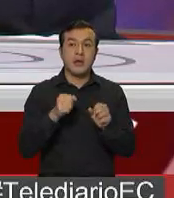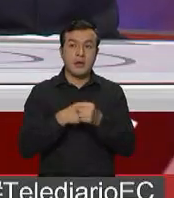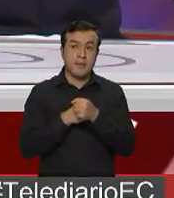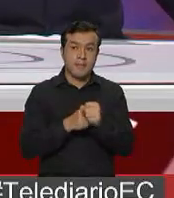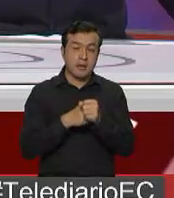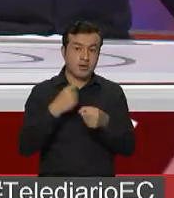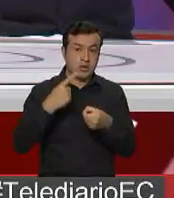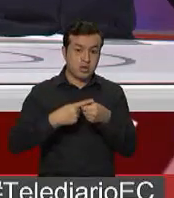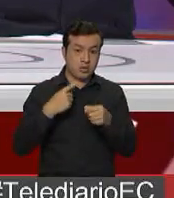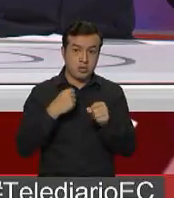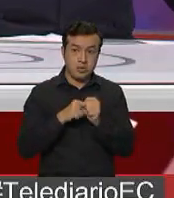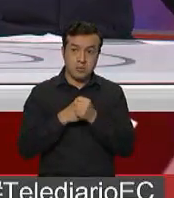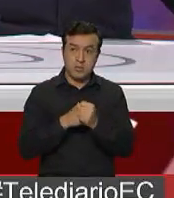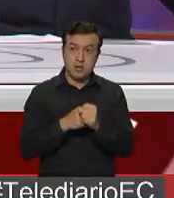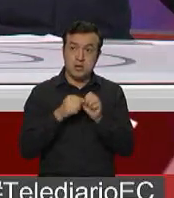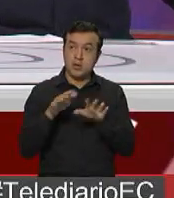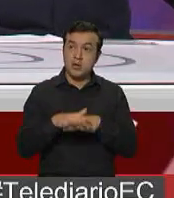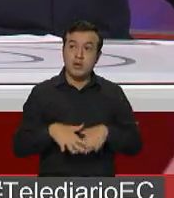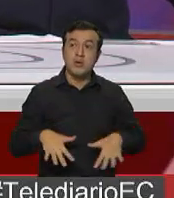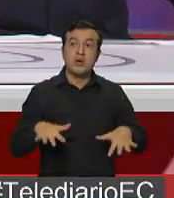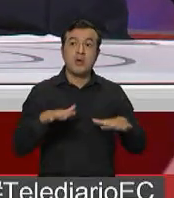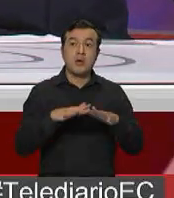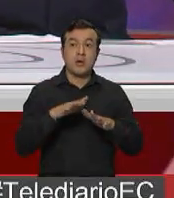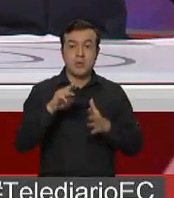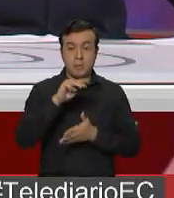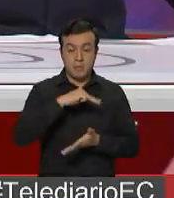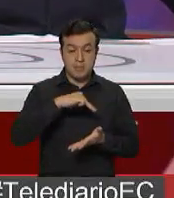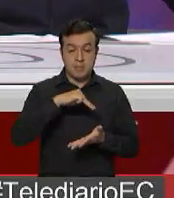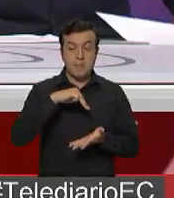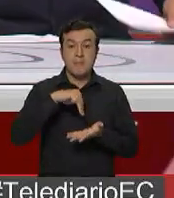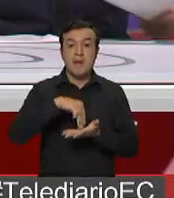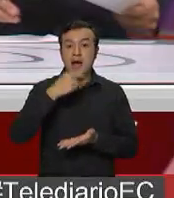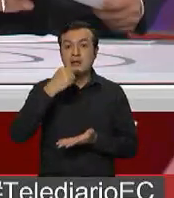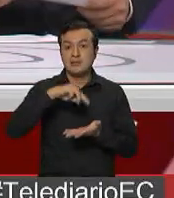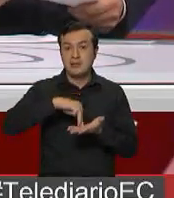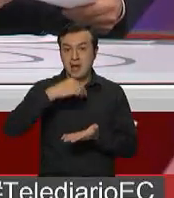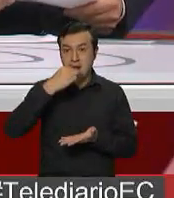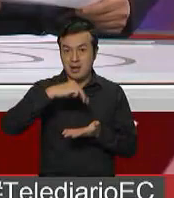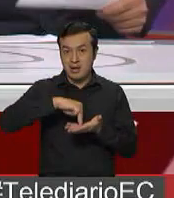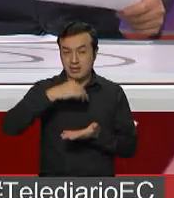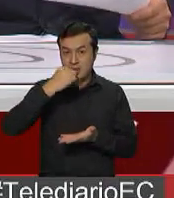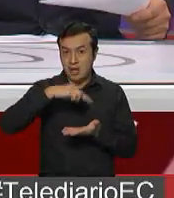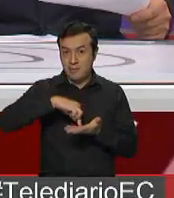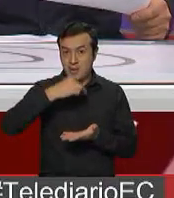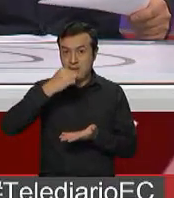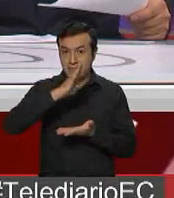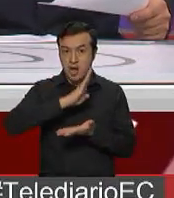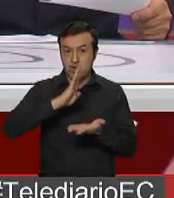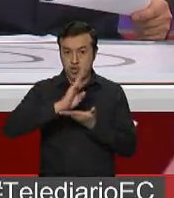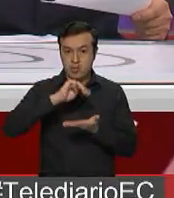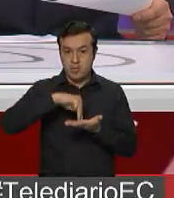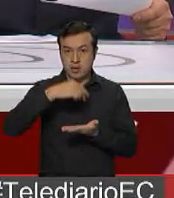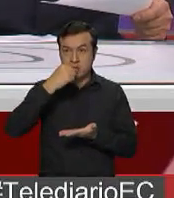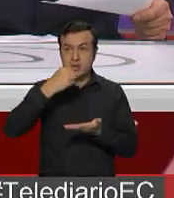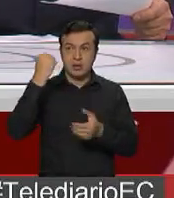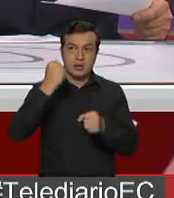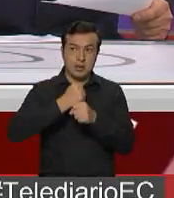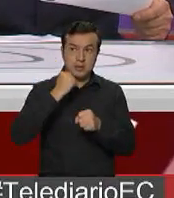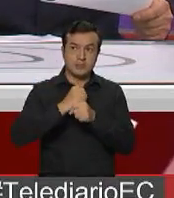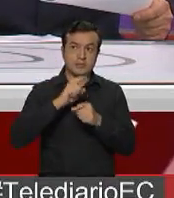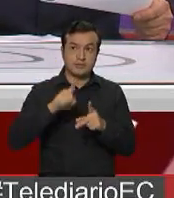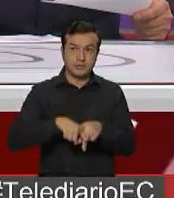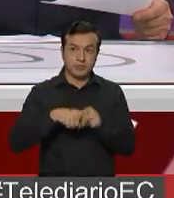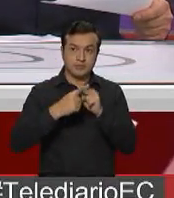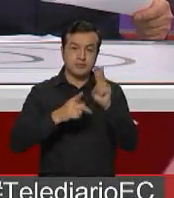Quito, del sector de La Magdalena, lugar en donde hoy se están oficializando el reinicio de los trabajos